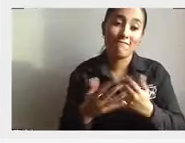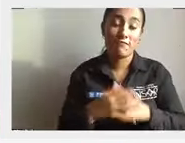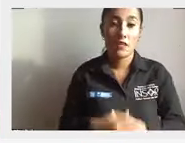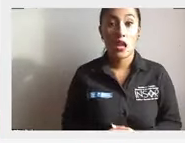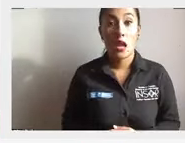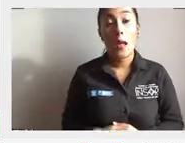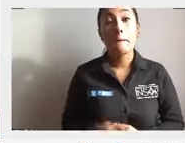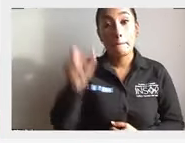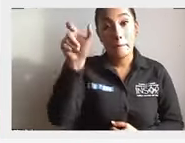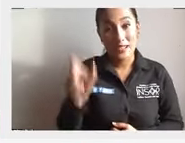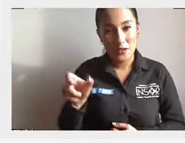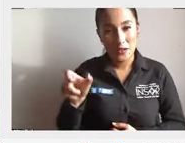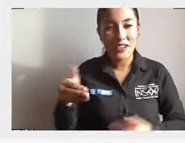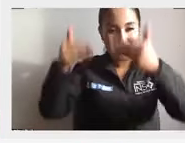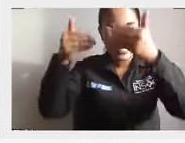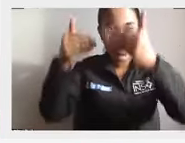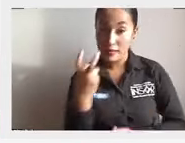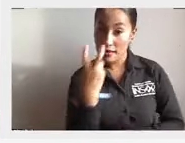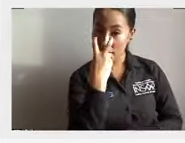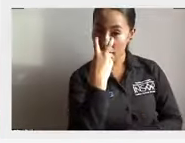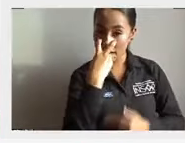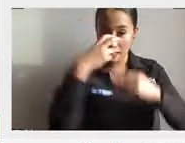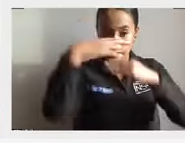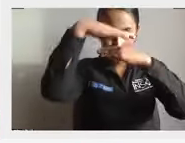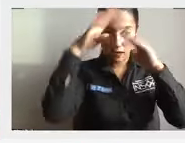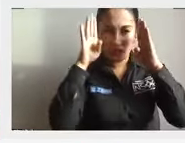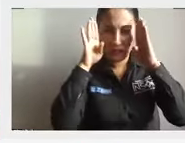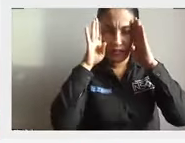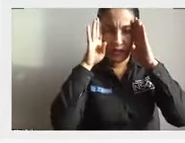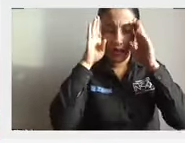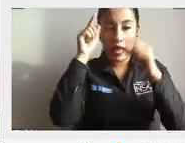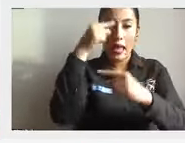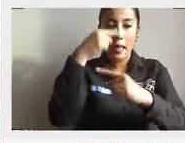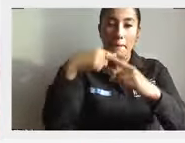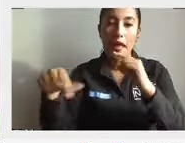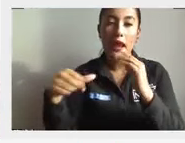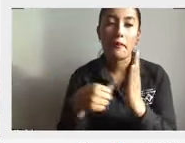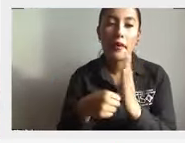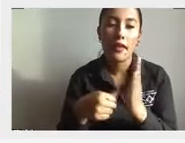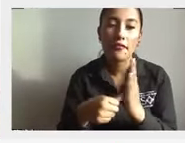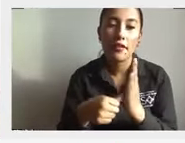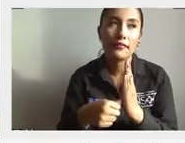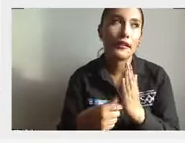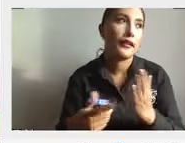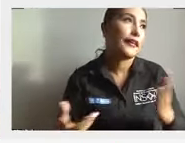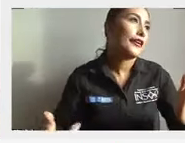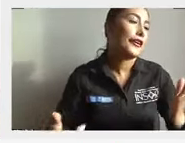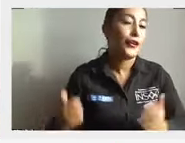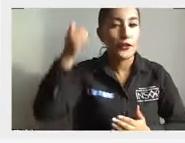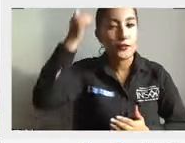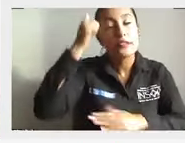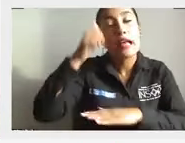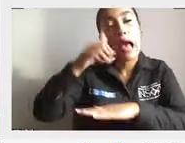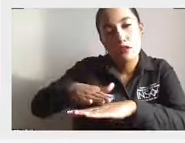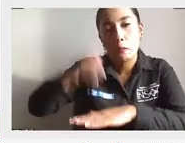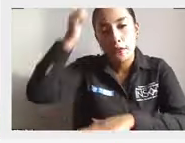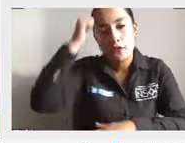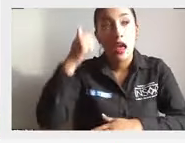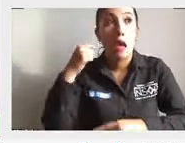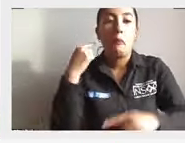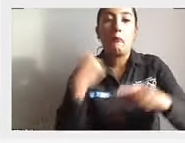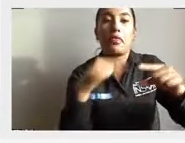con discapacidad visual, que no mandemos PDFs y sin embargo es lo primero que los profesores empezaron a mandar PDFs y ellos no los